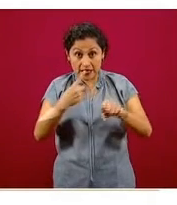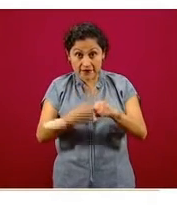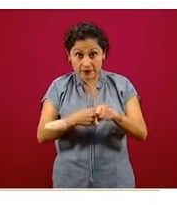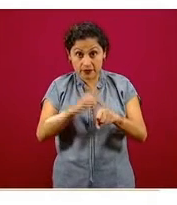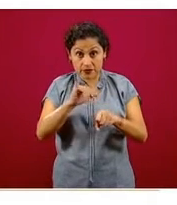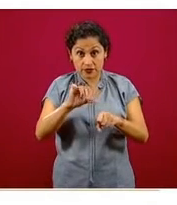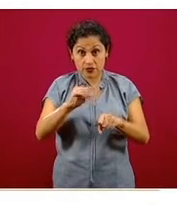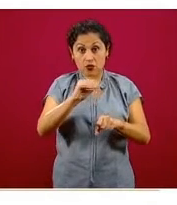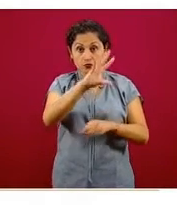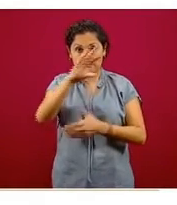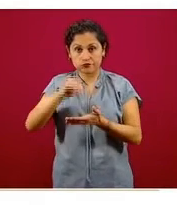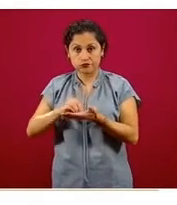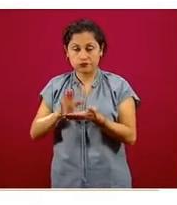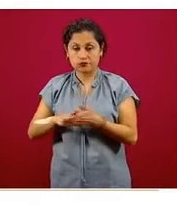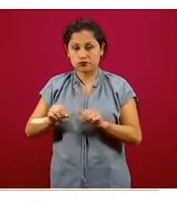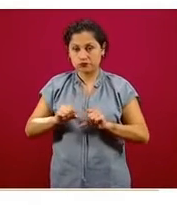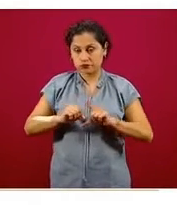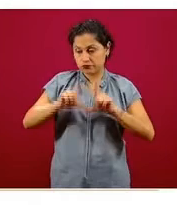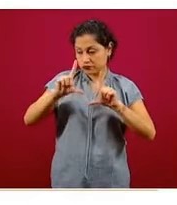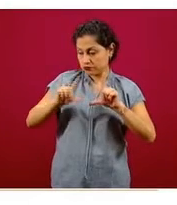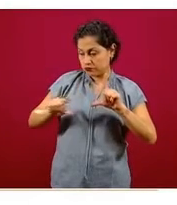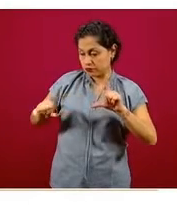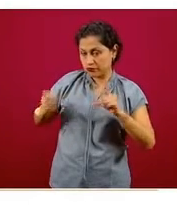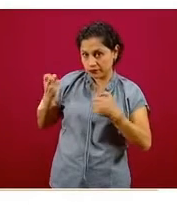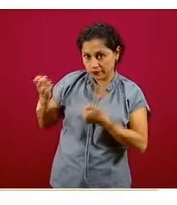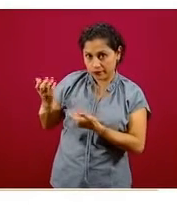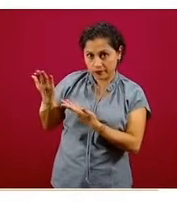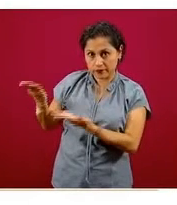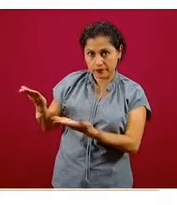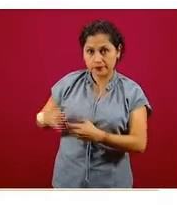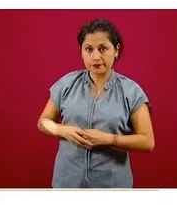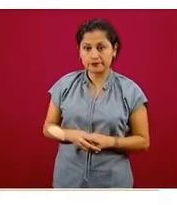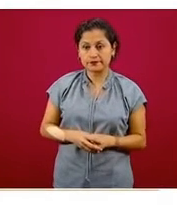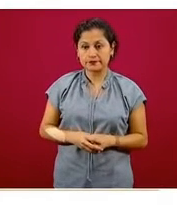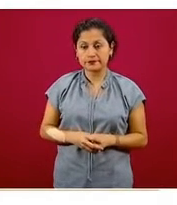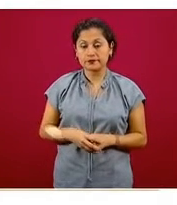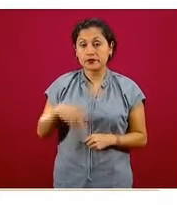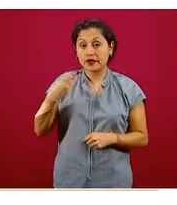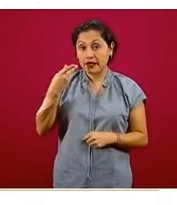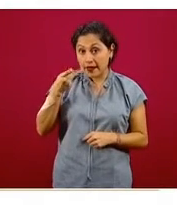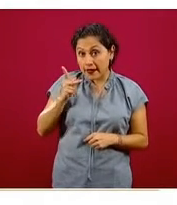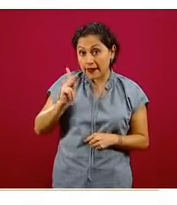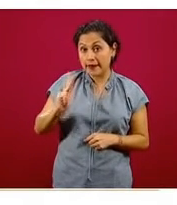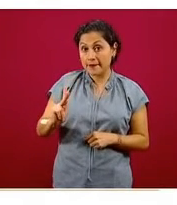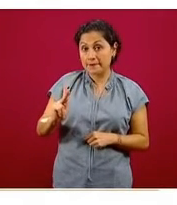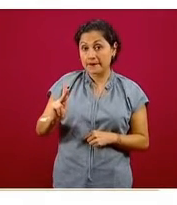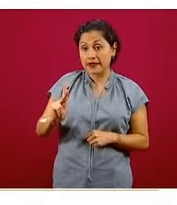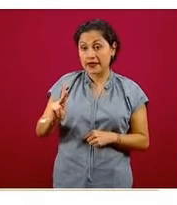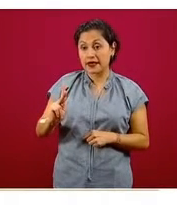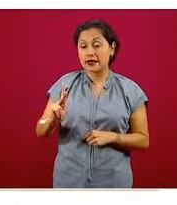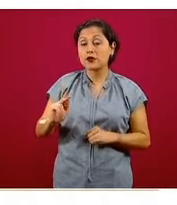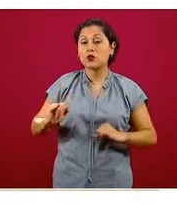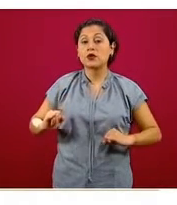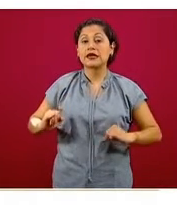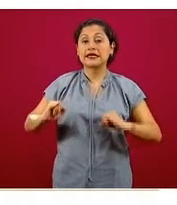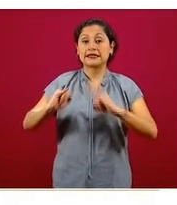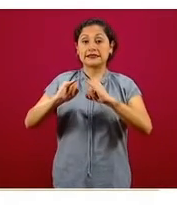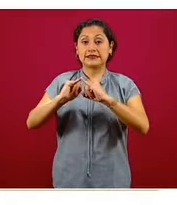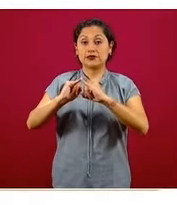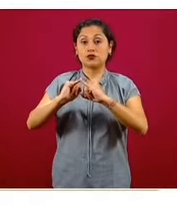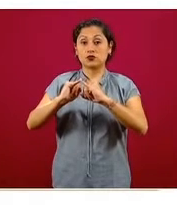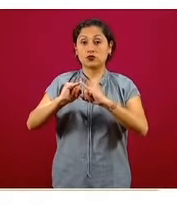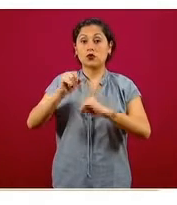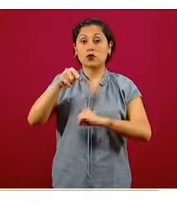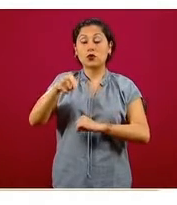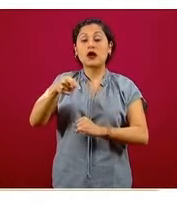están también ordenadas por entidad federativa en función de quién tiene la mayor carga de casos aún